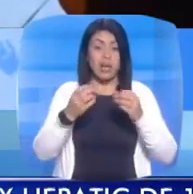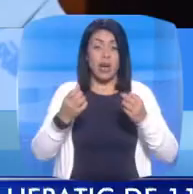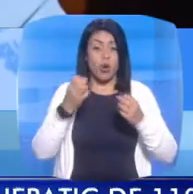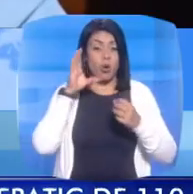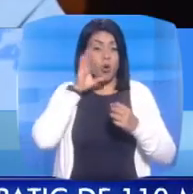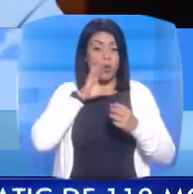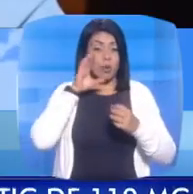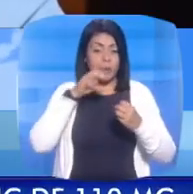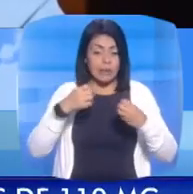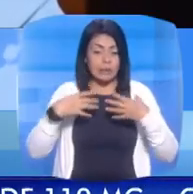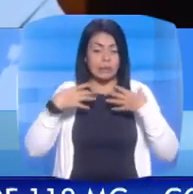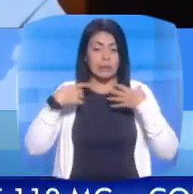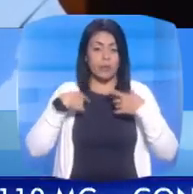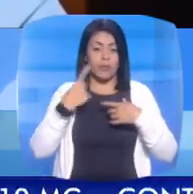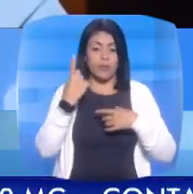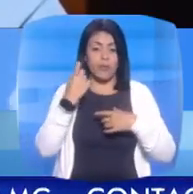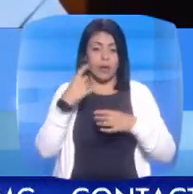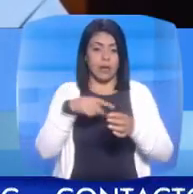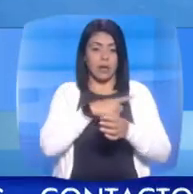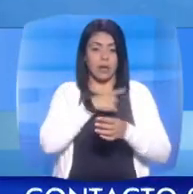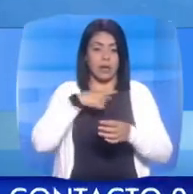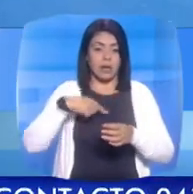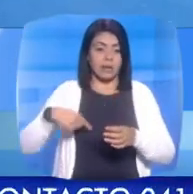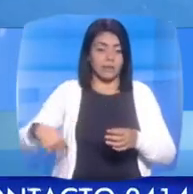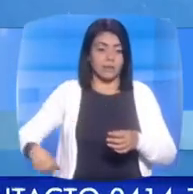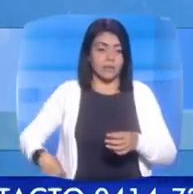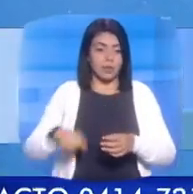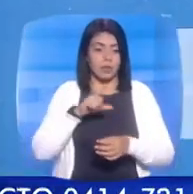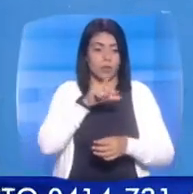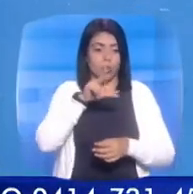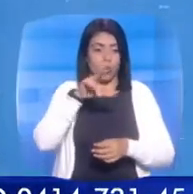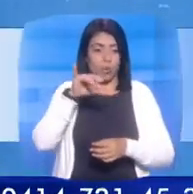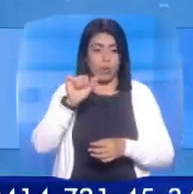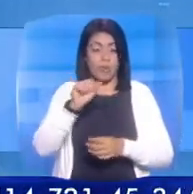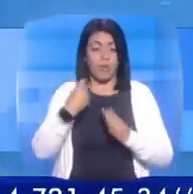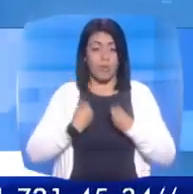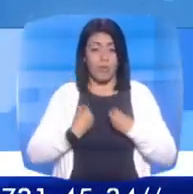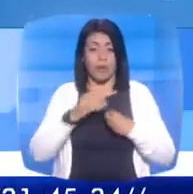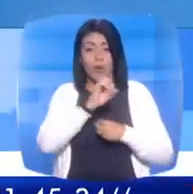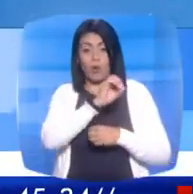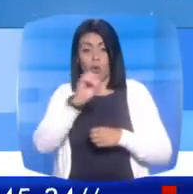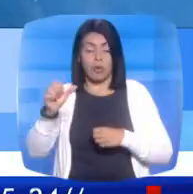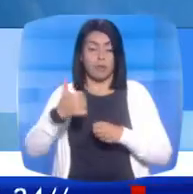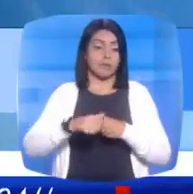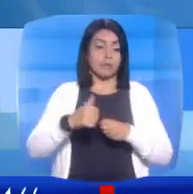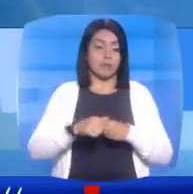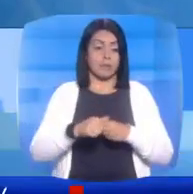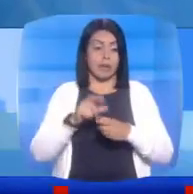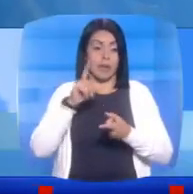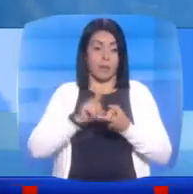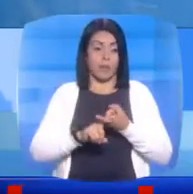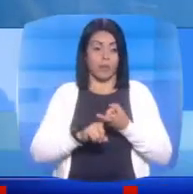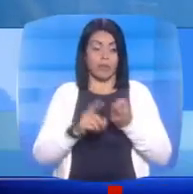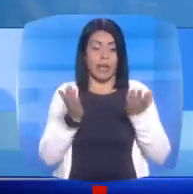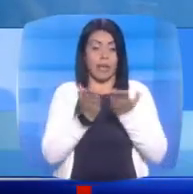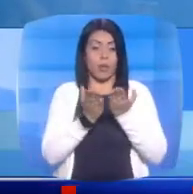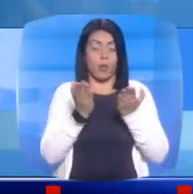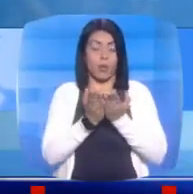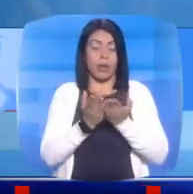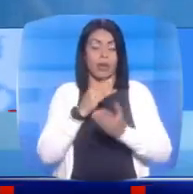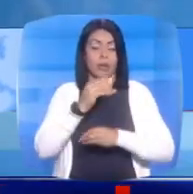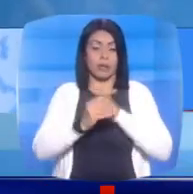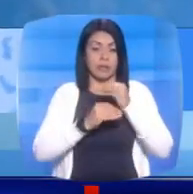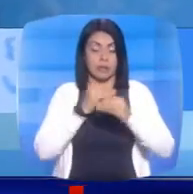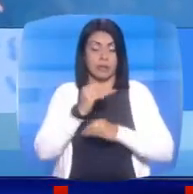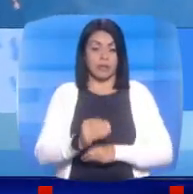complicaciones de la falta de diálisis Luis vive en el oeste de Maracaibo y su esposa tiene una escuelita en casa lo hacen